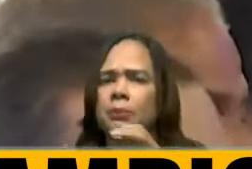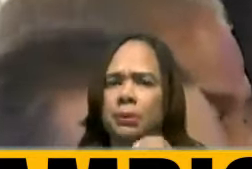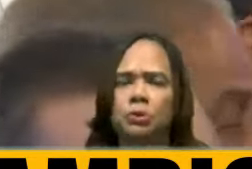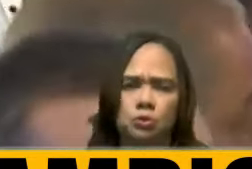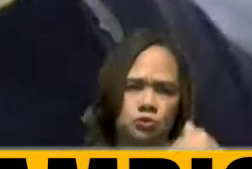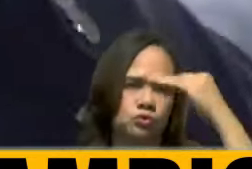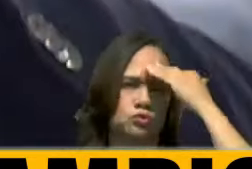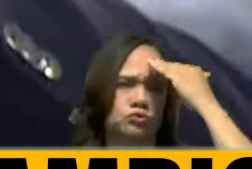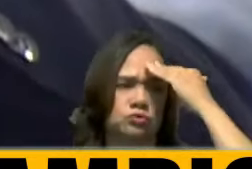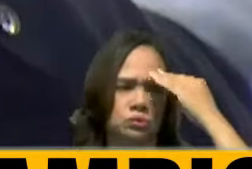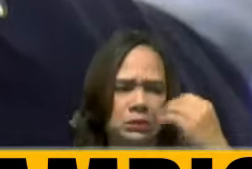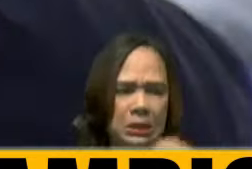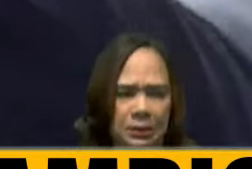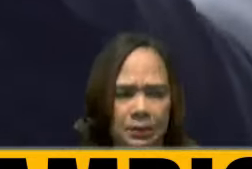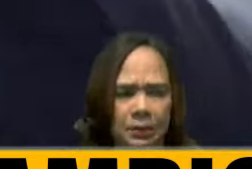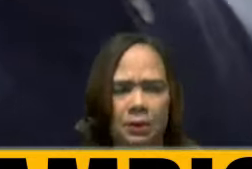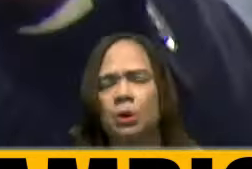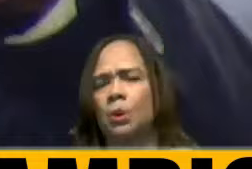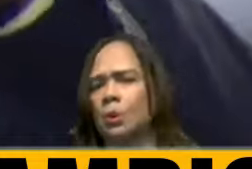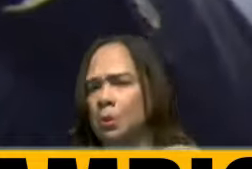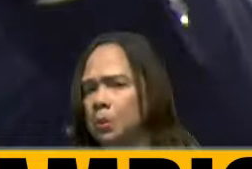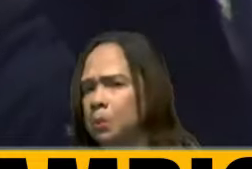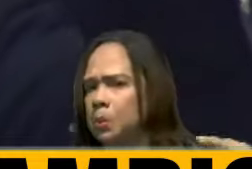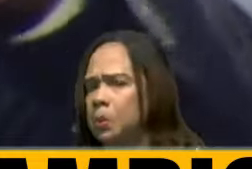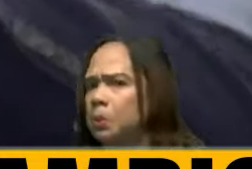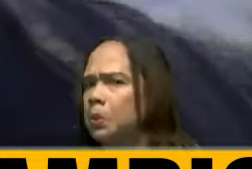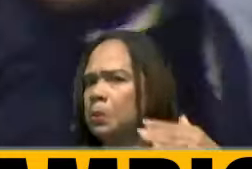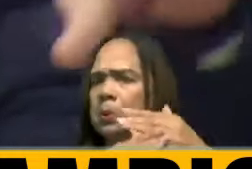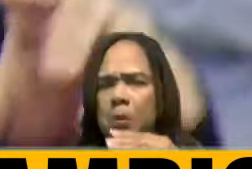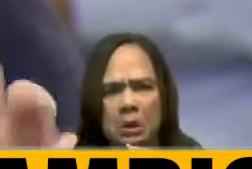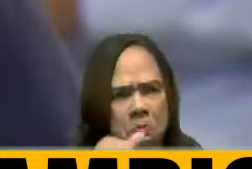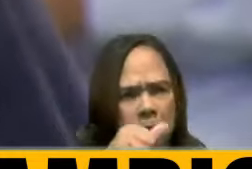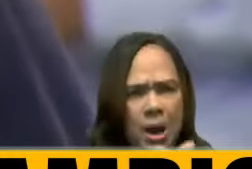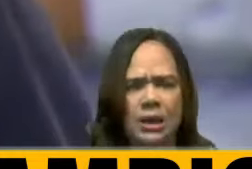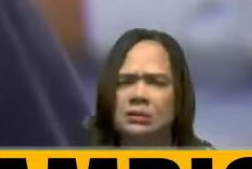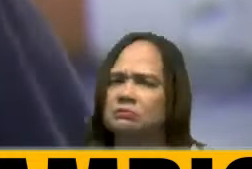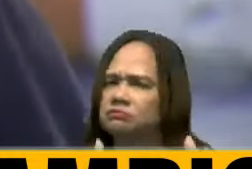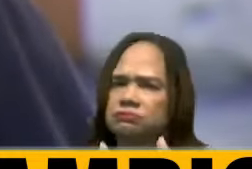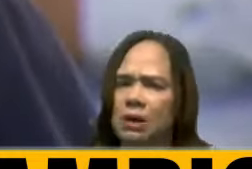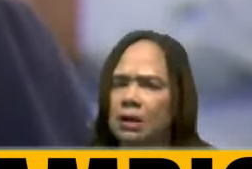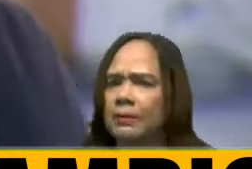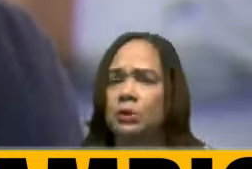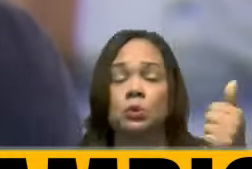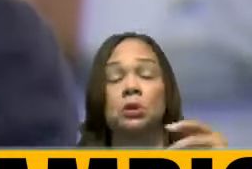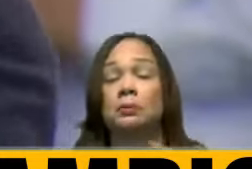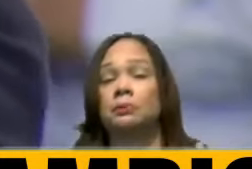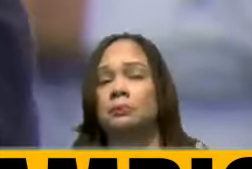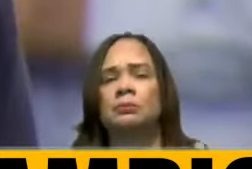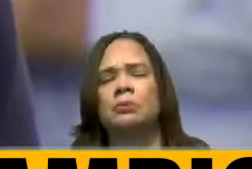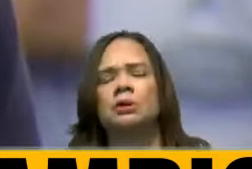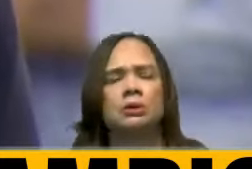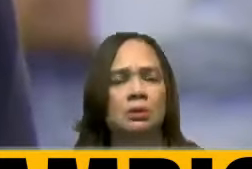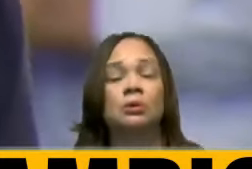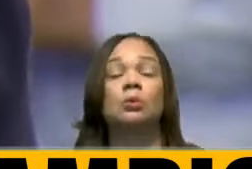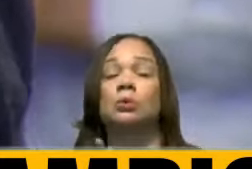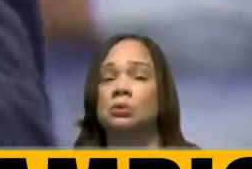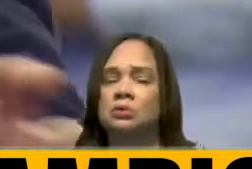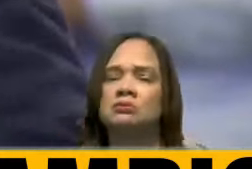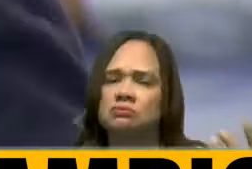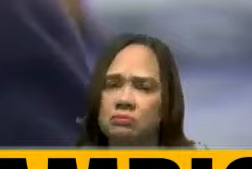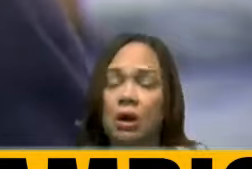conocimiento de las obras y de los trabajos que se han estado haciendo en la mayoría de las provincias Y con todo lo que se está